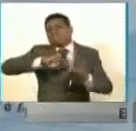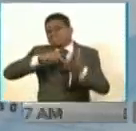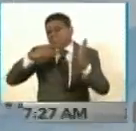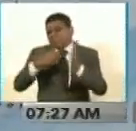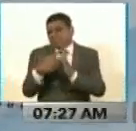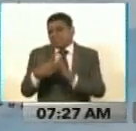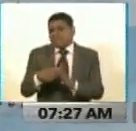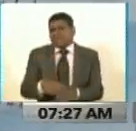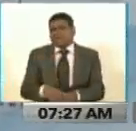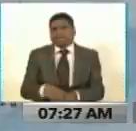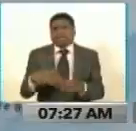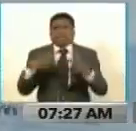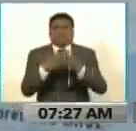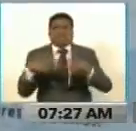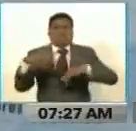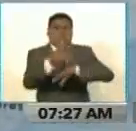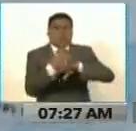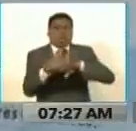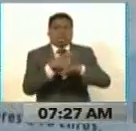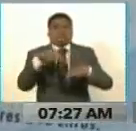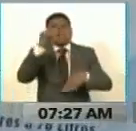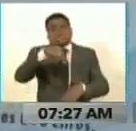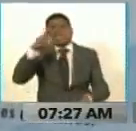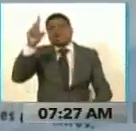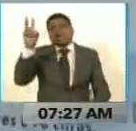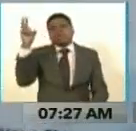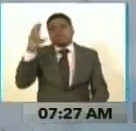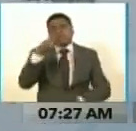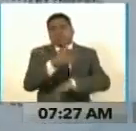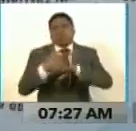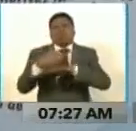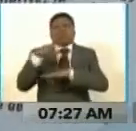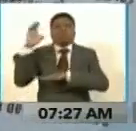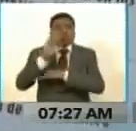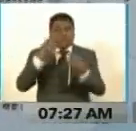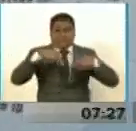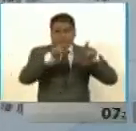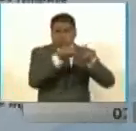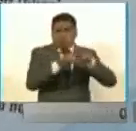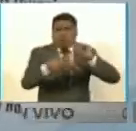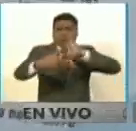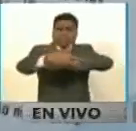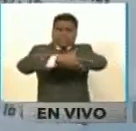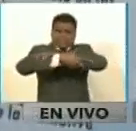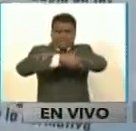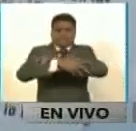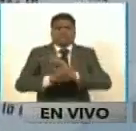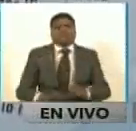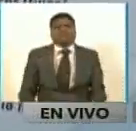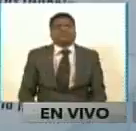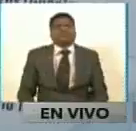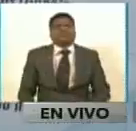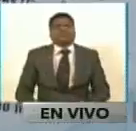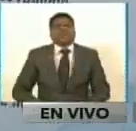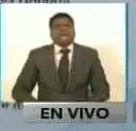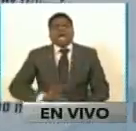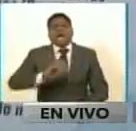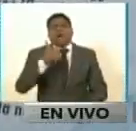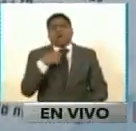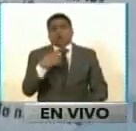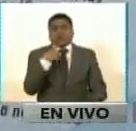dirección de impuestos de aduanas nacionales de Colombia Es como decir el señal hay otros decretos